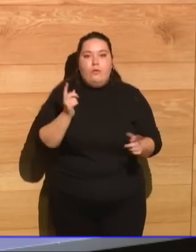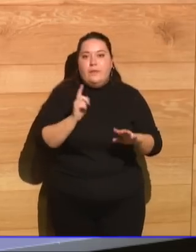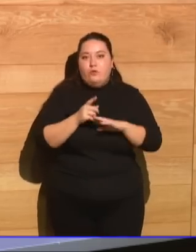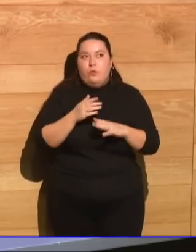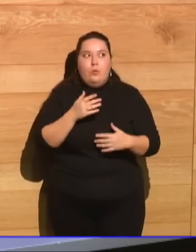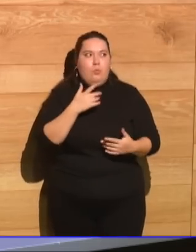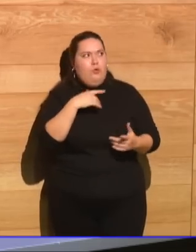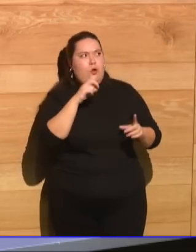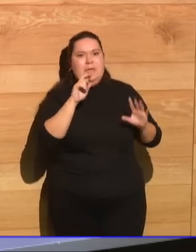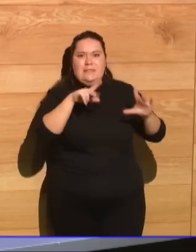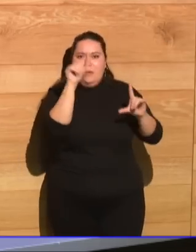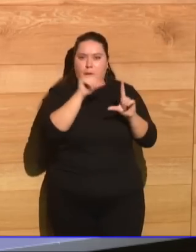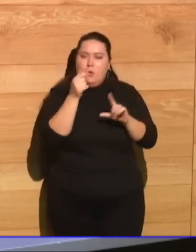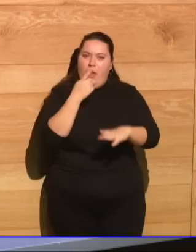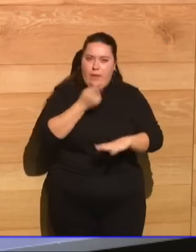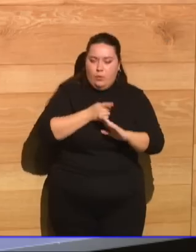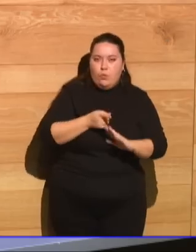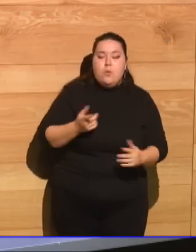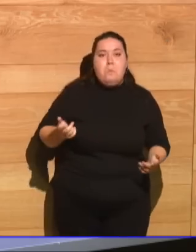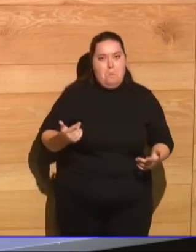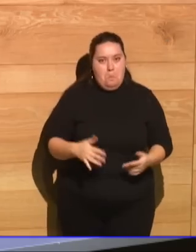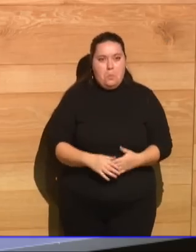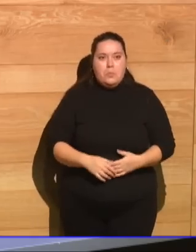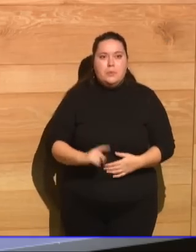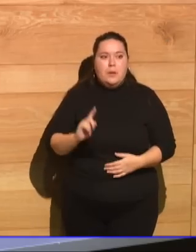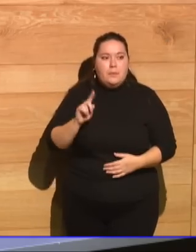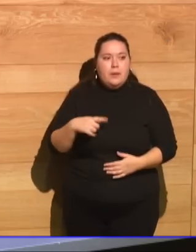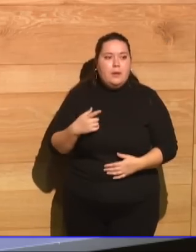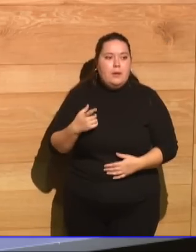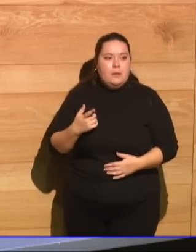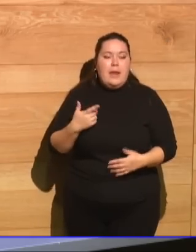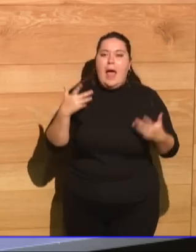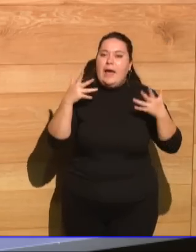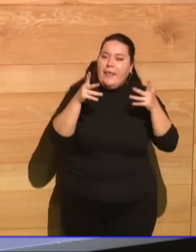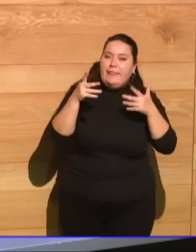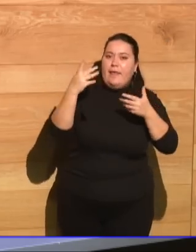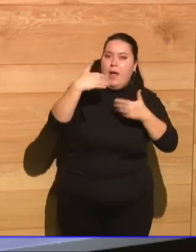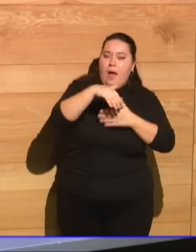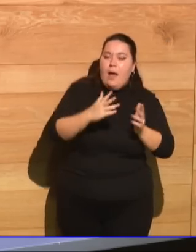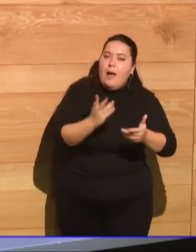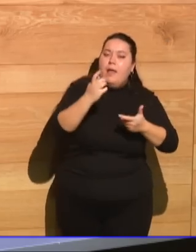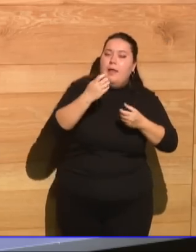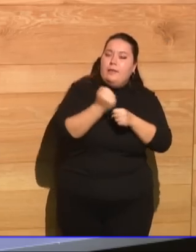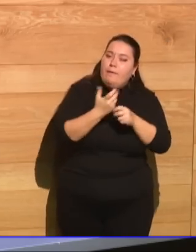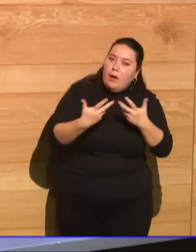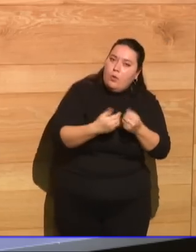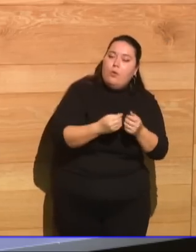veces hablaba de los dos Alan, estaba también trabajando en su agencia, o Michael Seresin, que sería